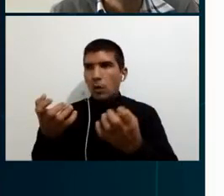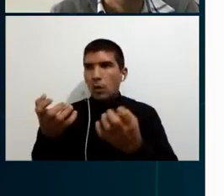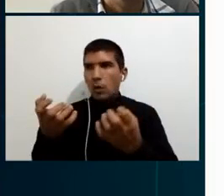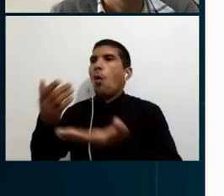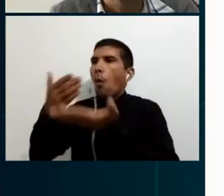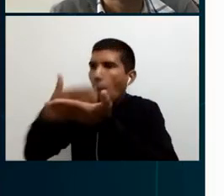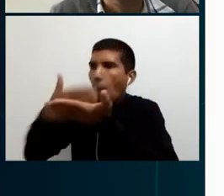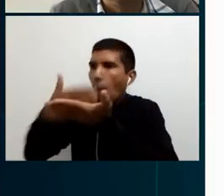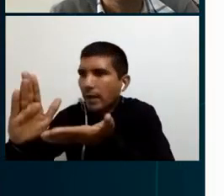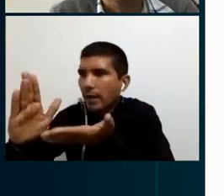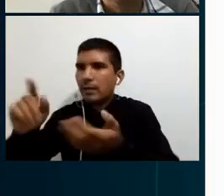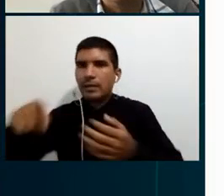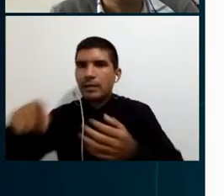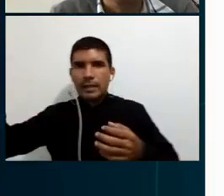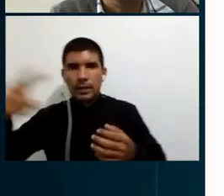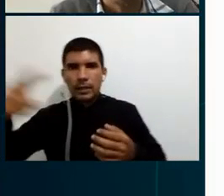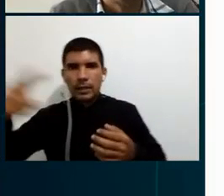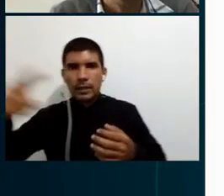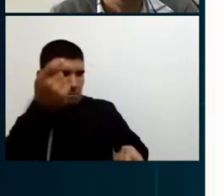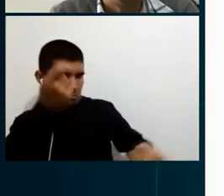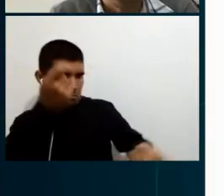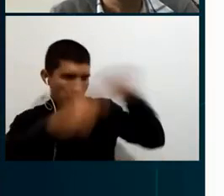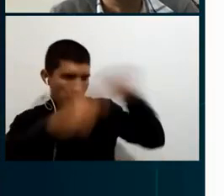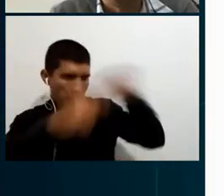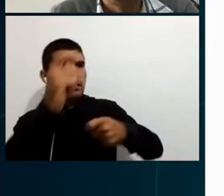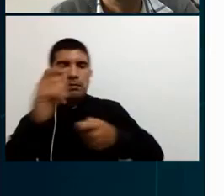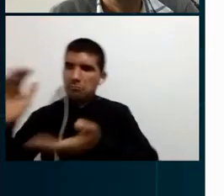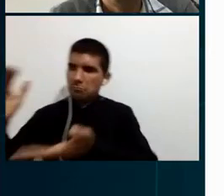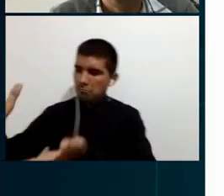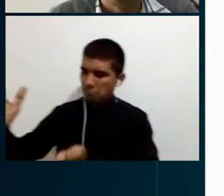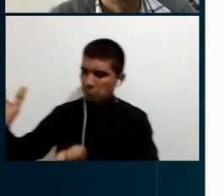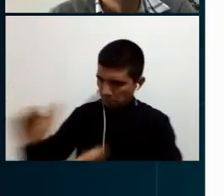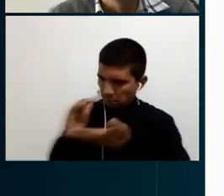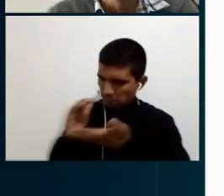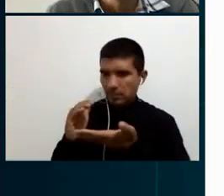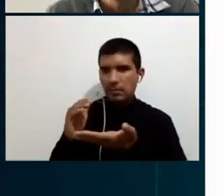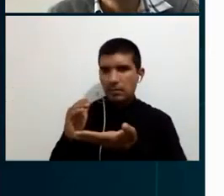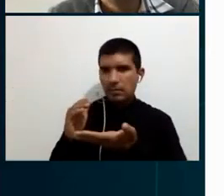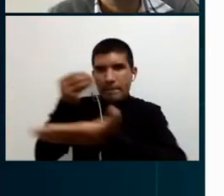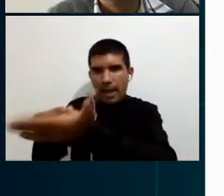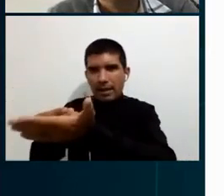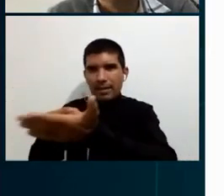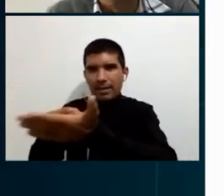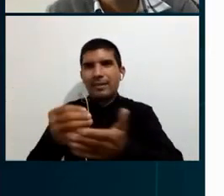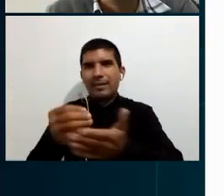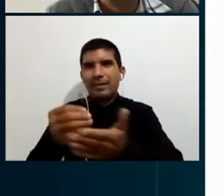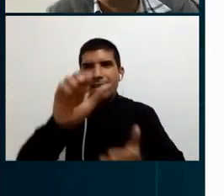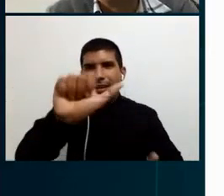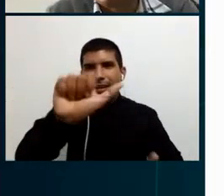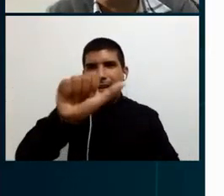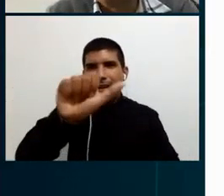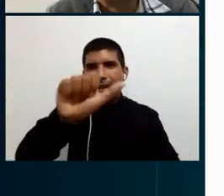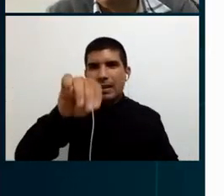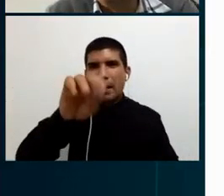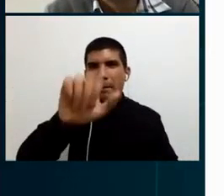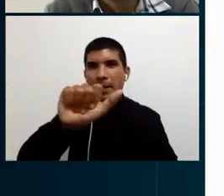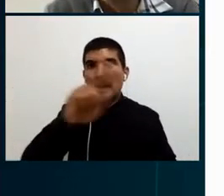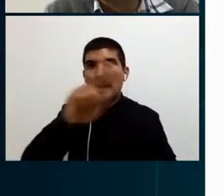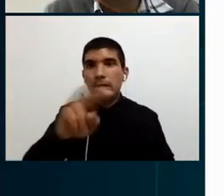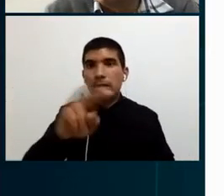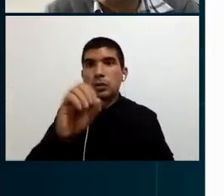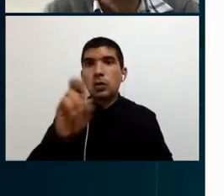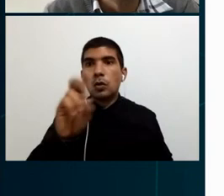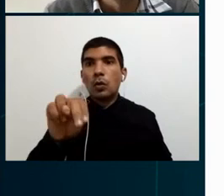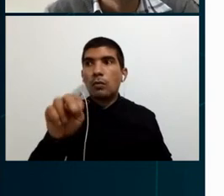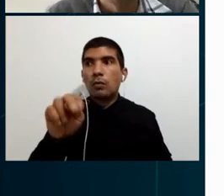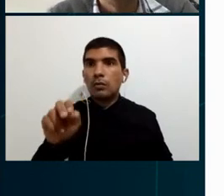Así como digamos, como lo han ido demostrando y como lo ha hecho Amazon en el sector de los libros, y que hoy en día no solamente son libros, sino